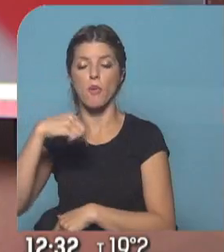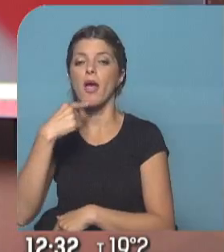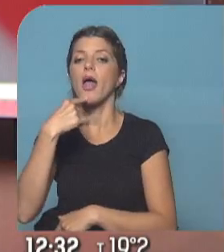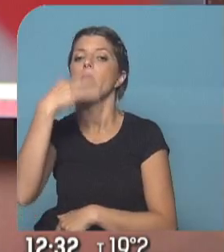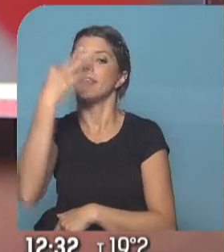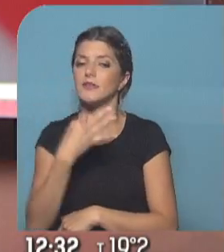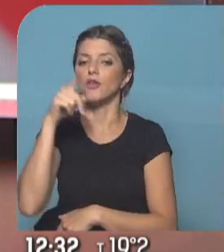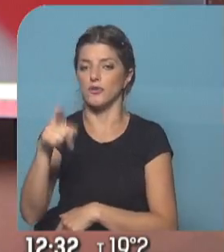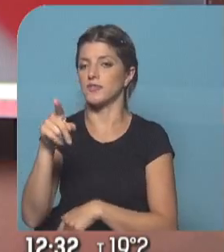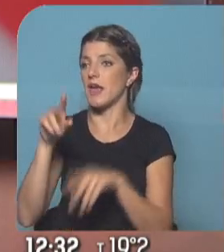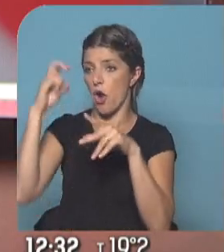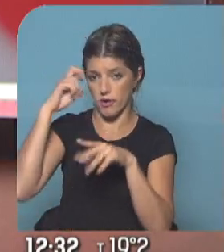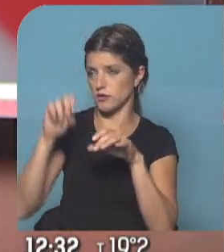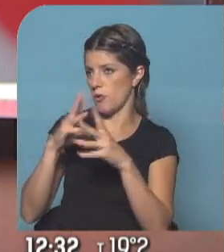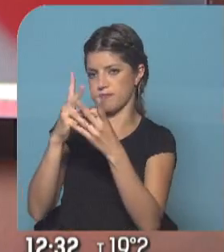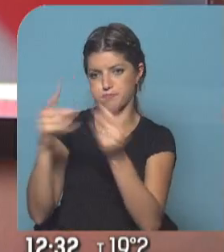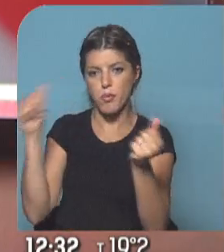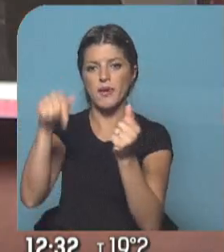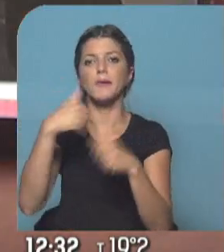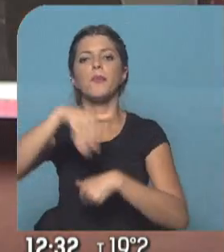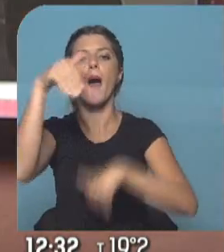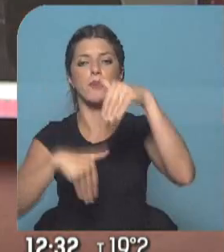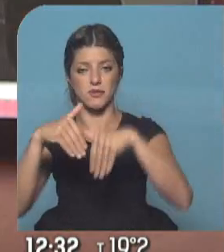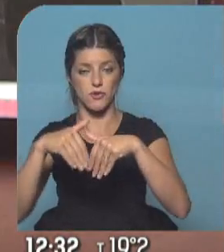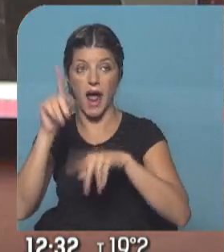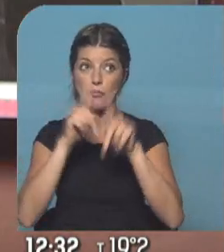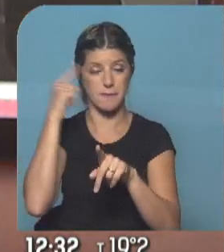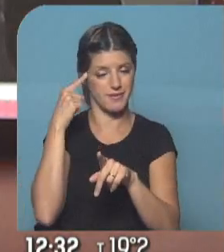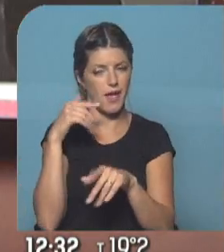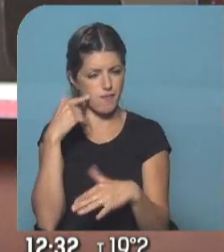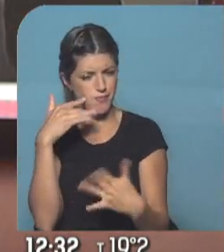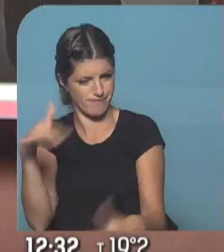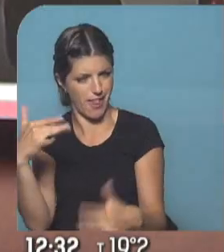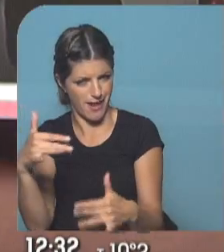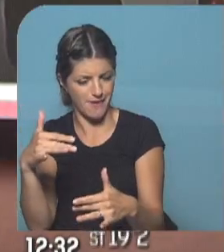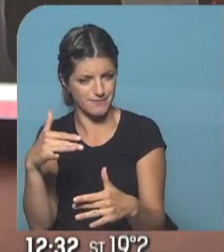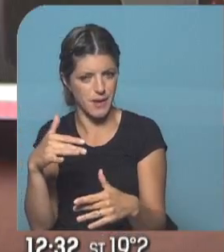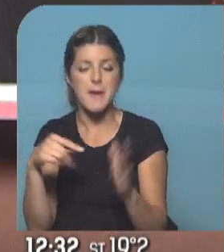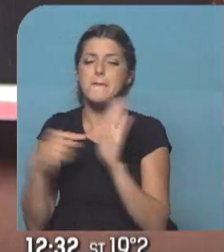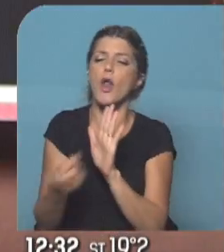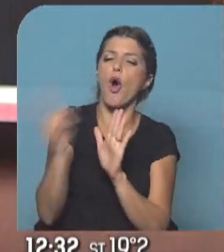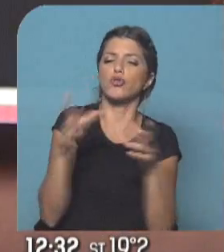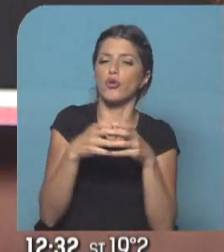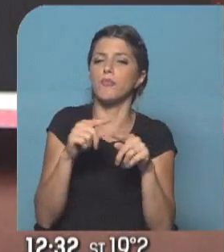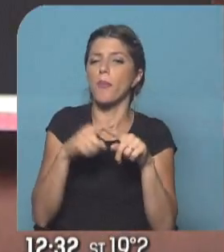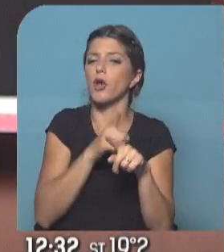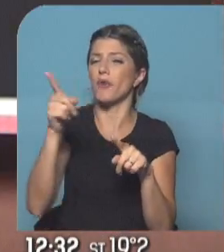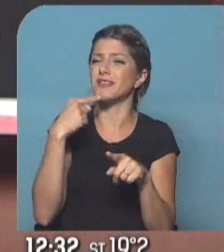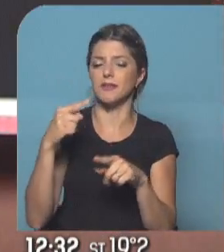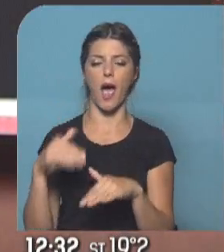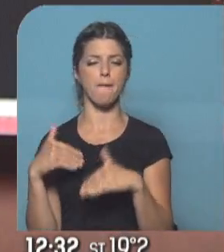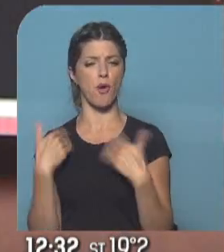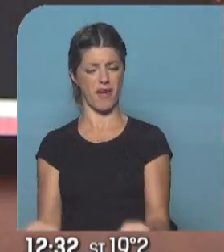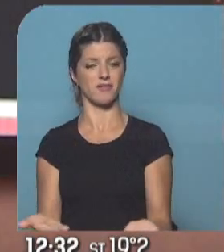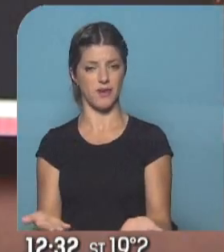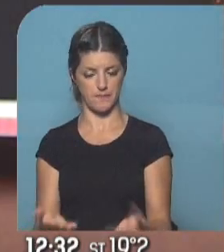elecciones anticipadas. Una jugada audaz para algunos, la oposición en cambio lo acusa de oportunista. ¿Qué sucede? Que